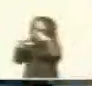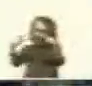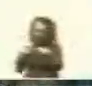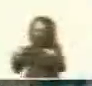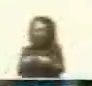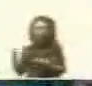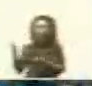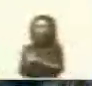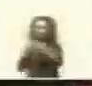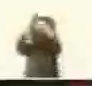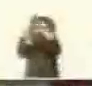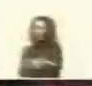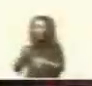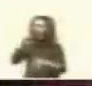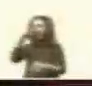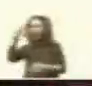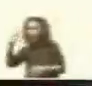gado.